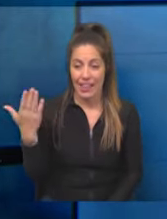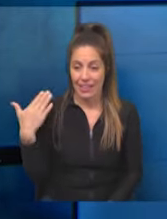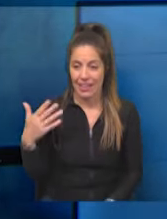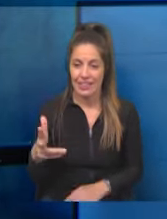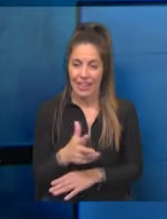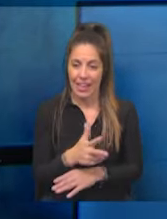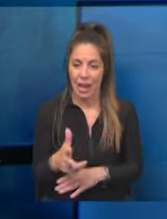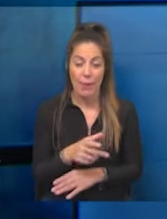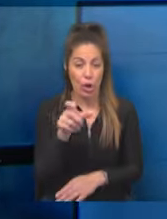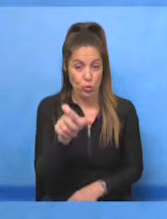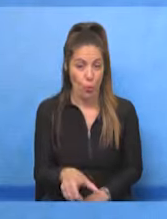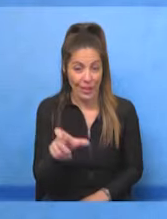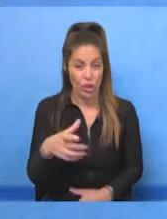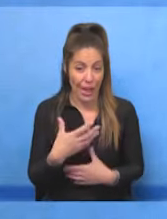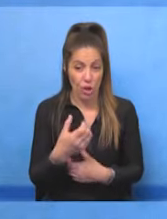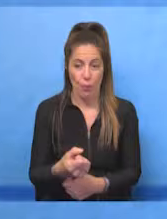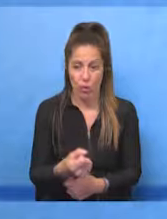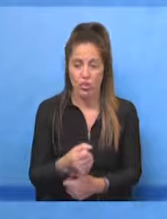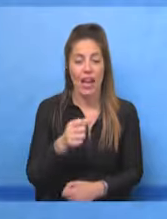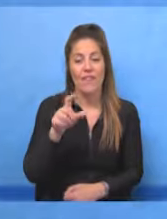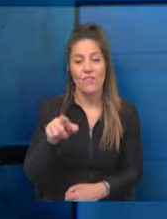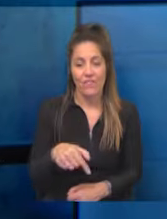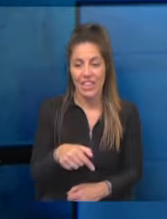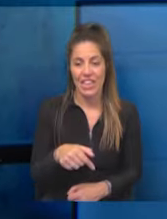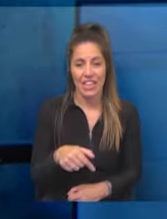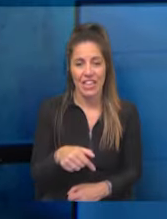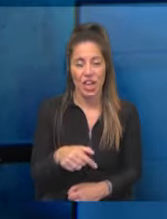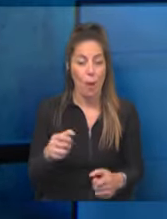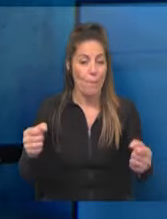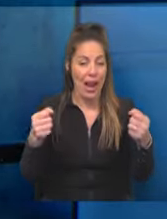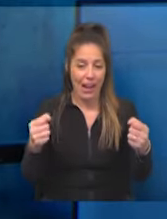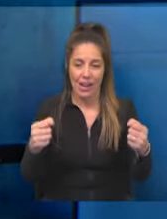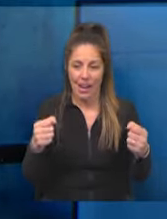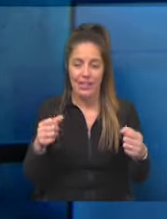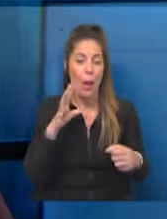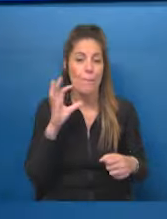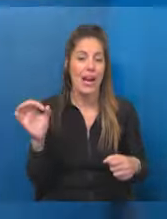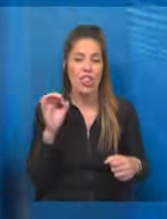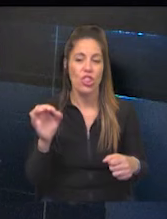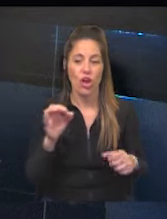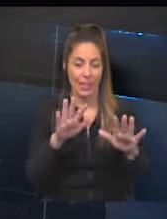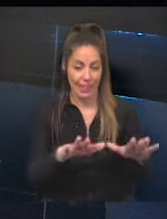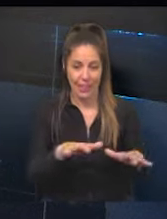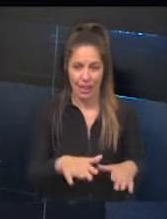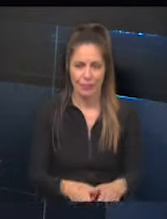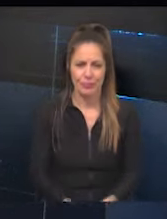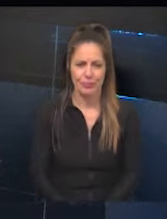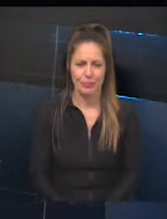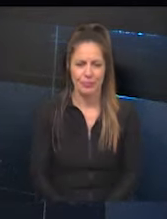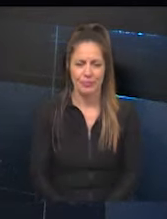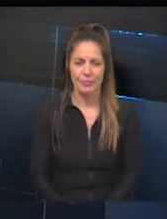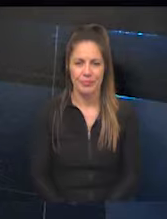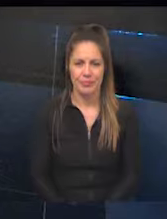cámara con su gente que vienen Conan Perdón voy a salir Quédate con é mir